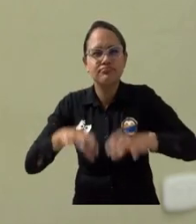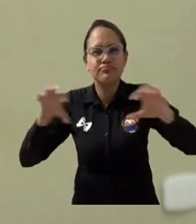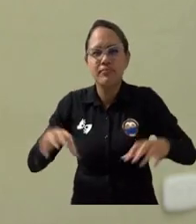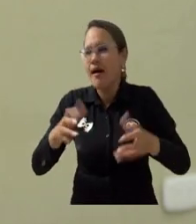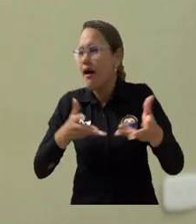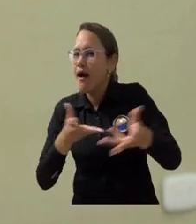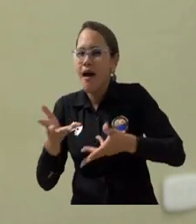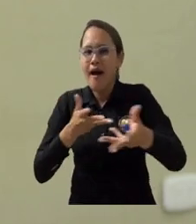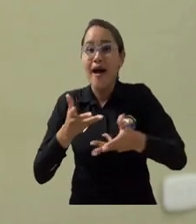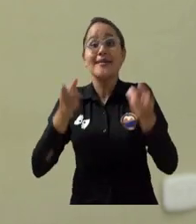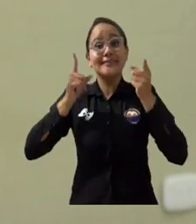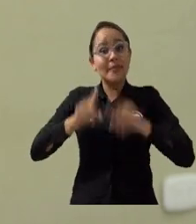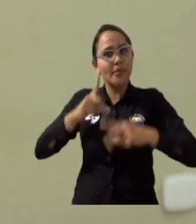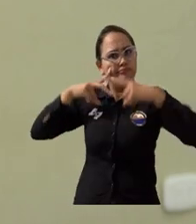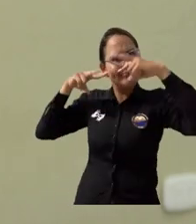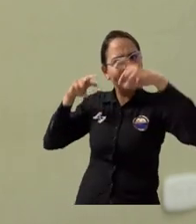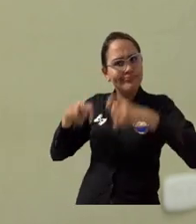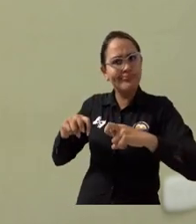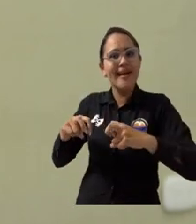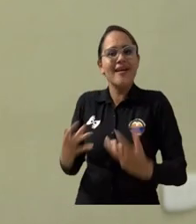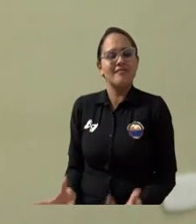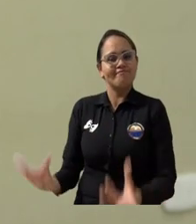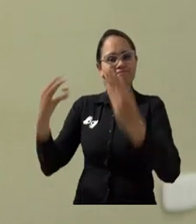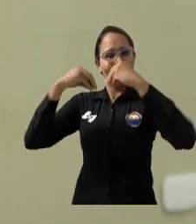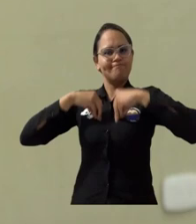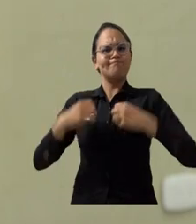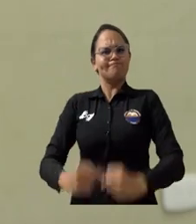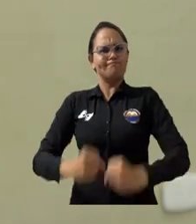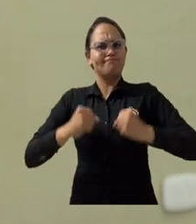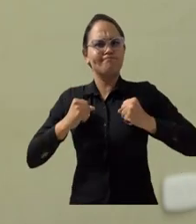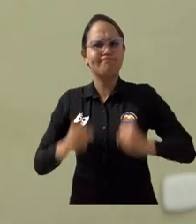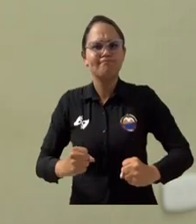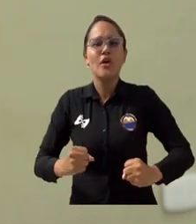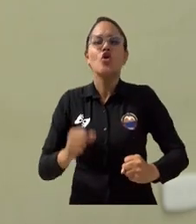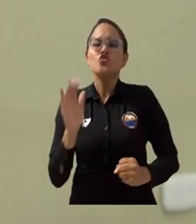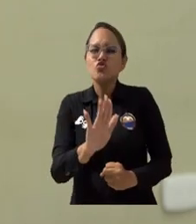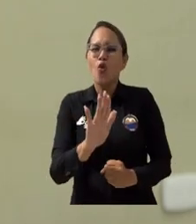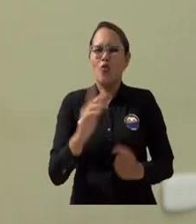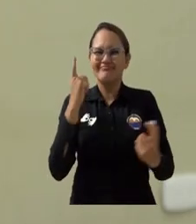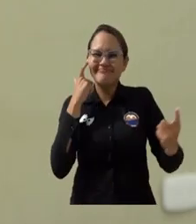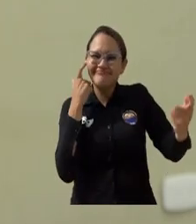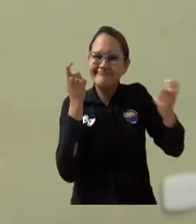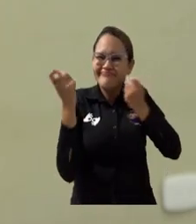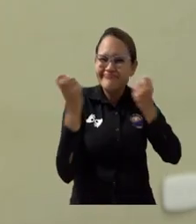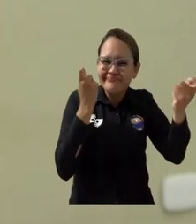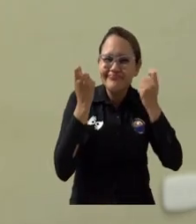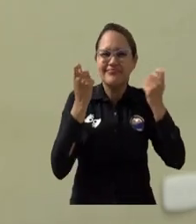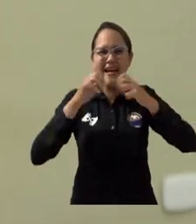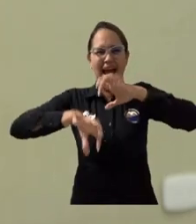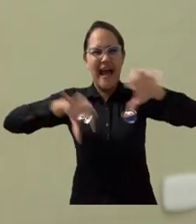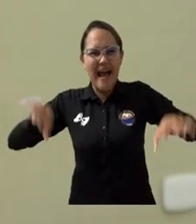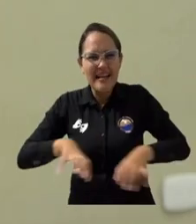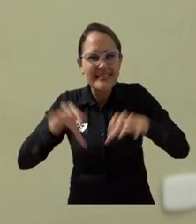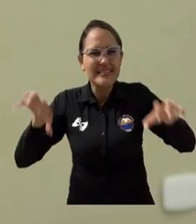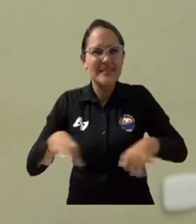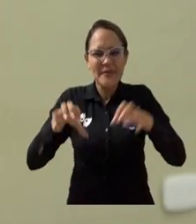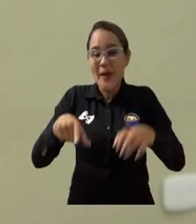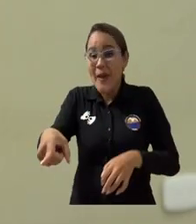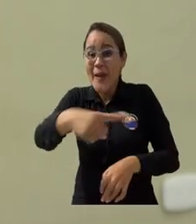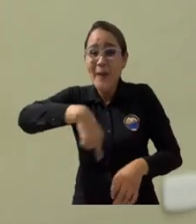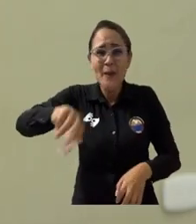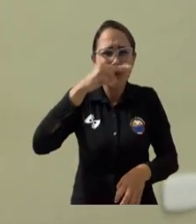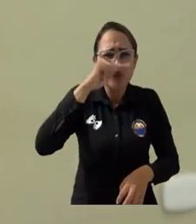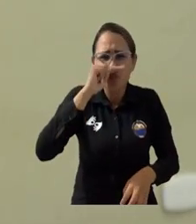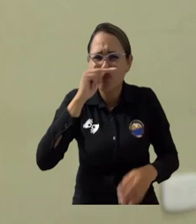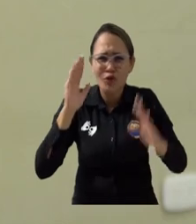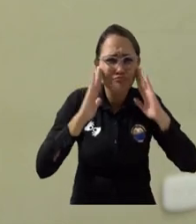la investigación le permite tener estas herramientas para poder desarrollar las estrategias, actividades